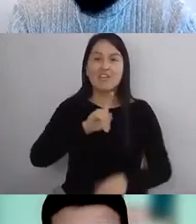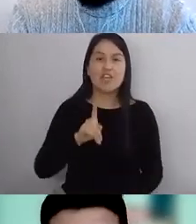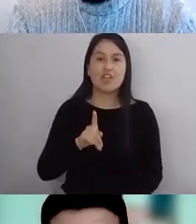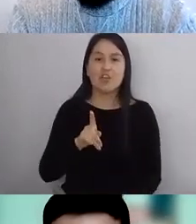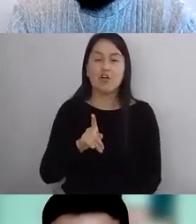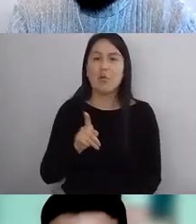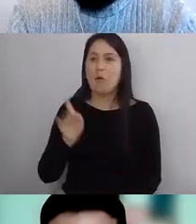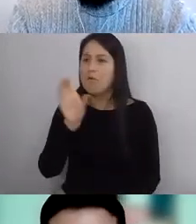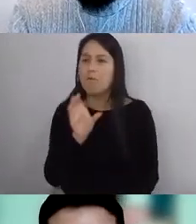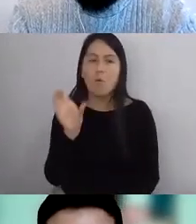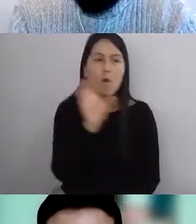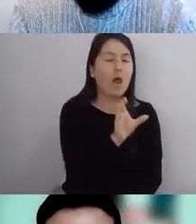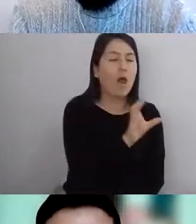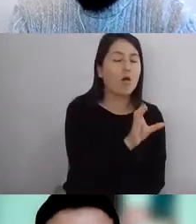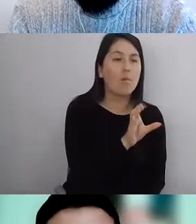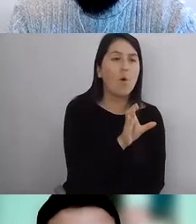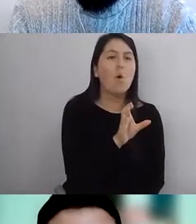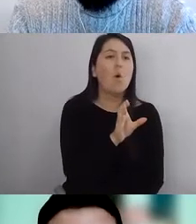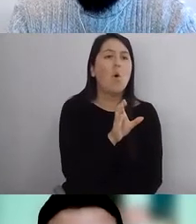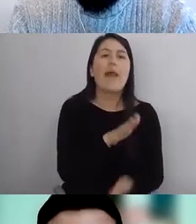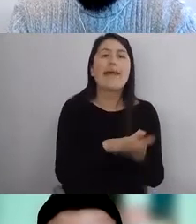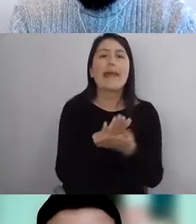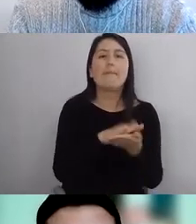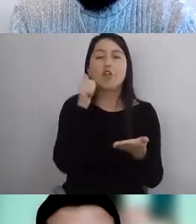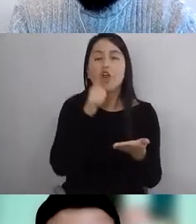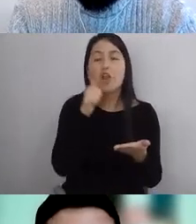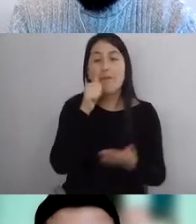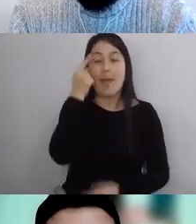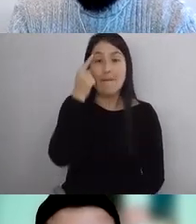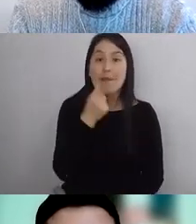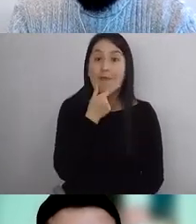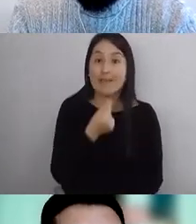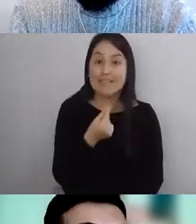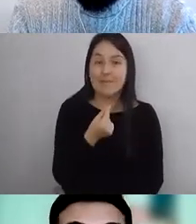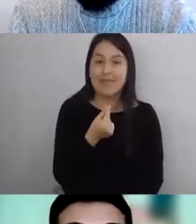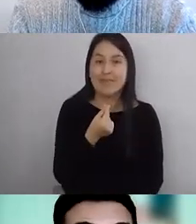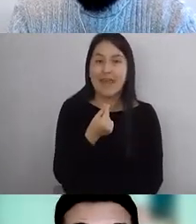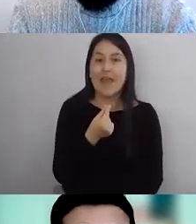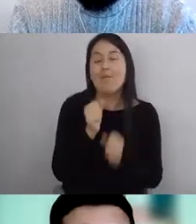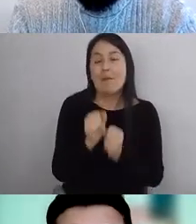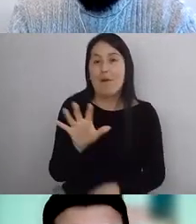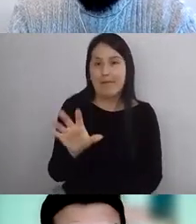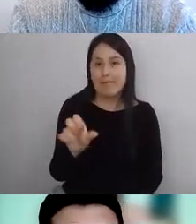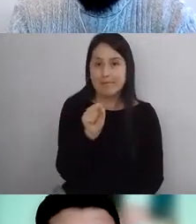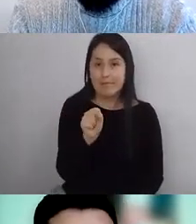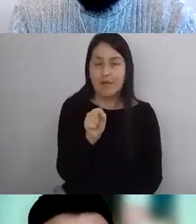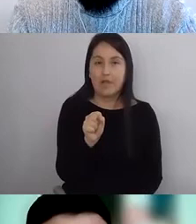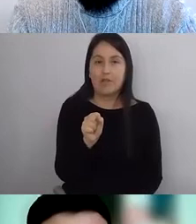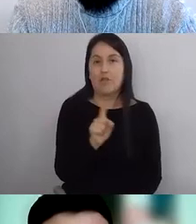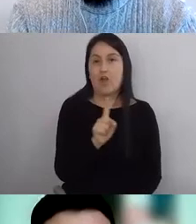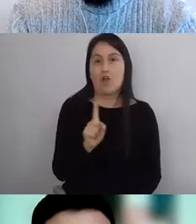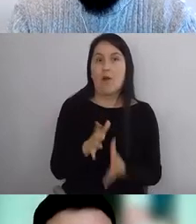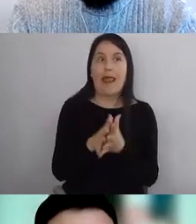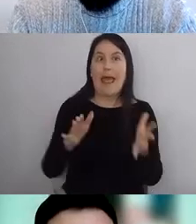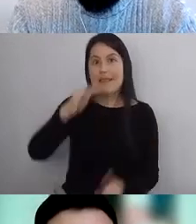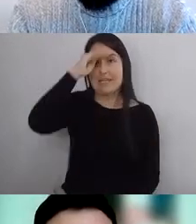ejemplos dentro de lo cotidiano, del día a Sí. día, pero que fácilmente nos puede ayudar a identificar, si es que no hemos tenido tantas experiencias